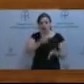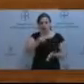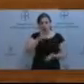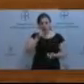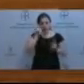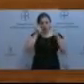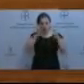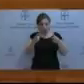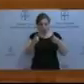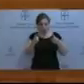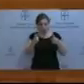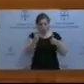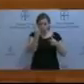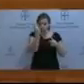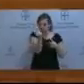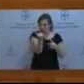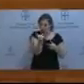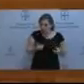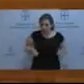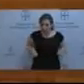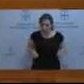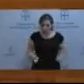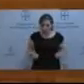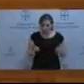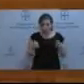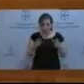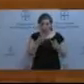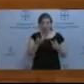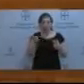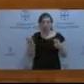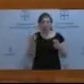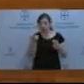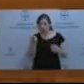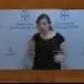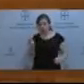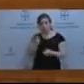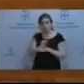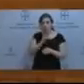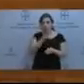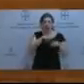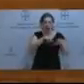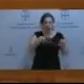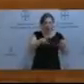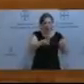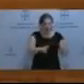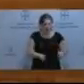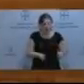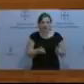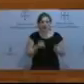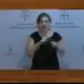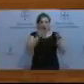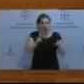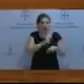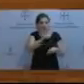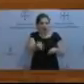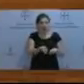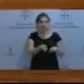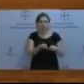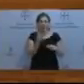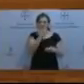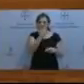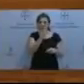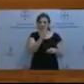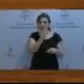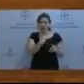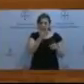gastaba el dinero, que debería ir para obras de colegios, para cupitres o para ordenadores, en qué se gastaba el dinero la Consejería de Educación años atrás, en qué se